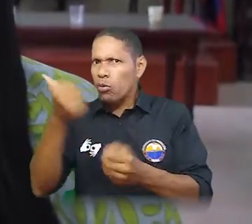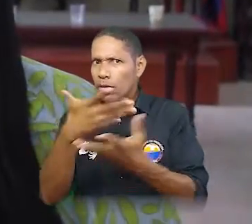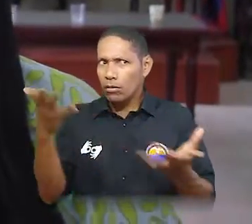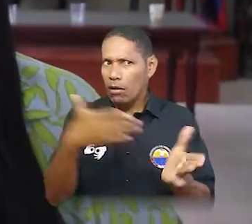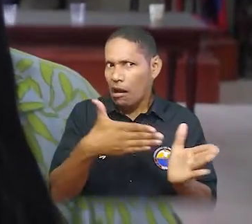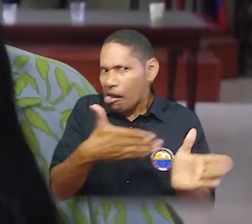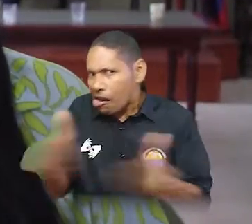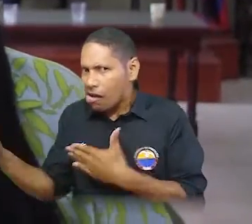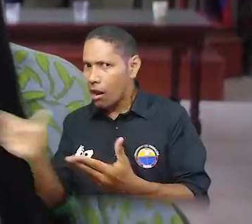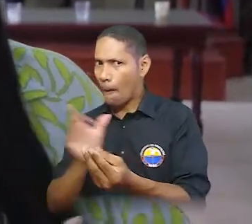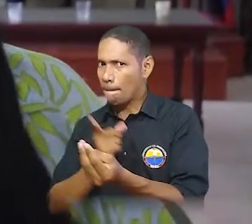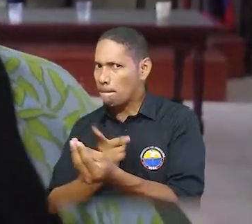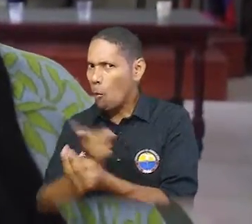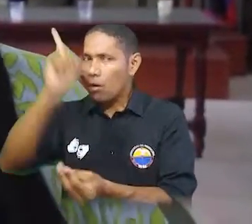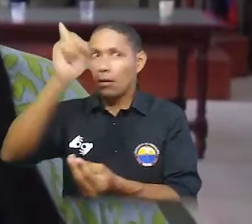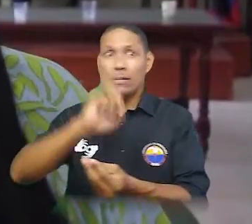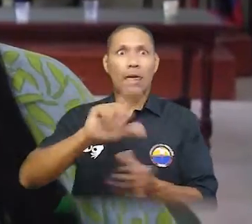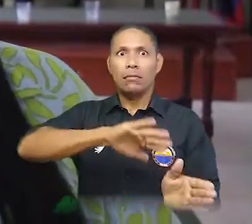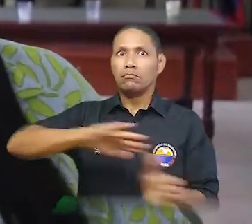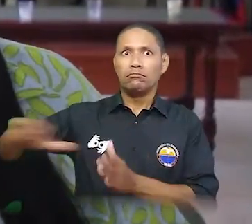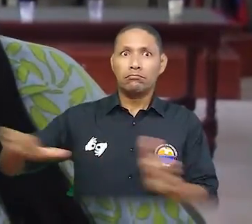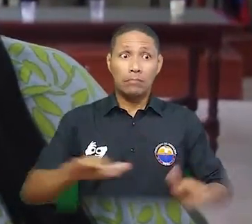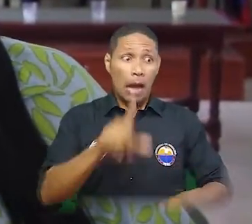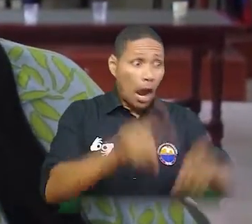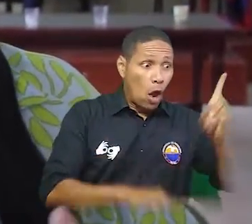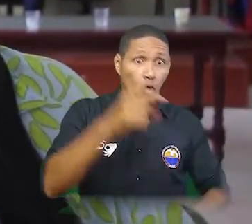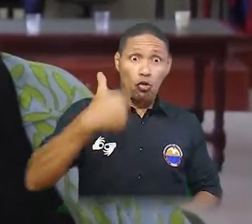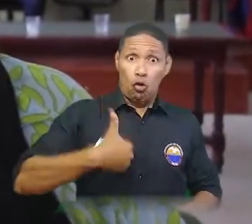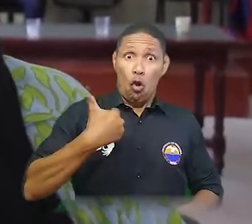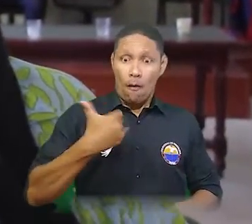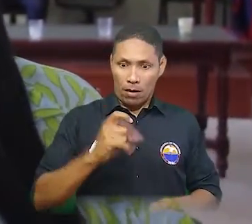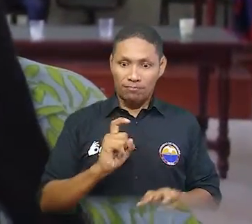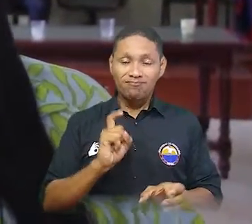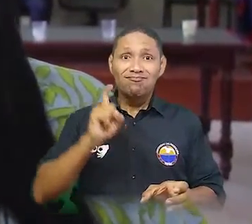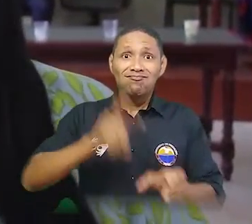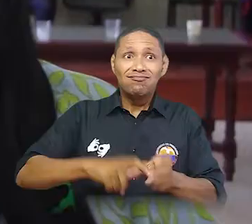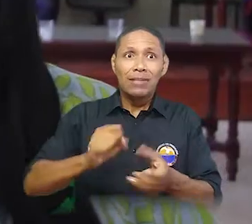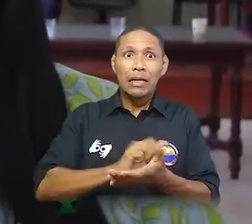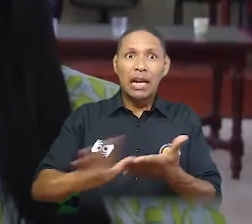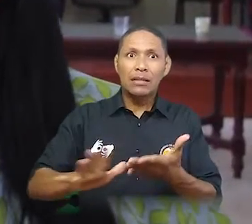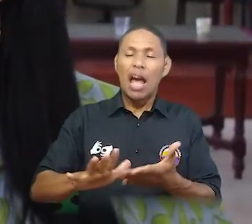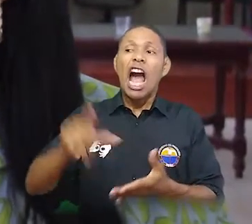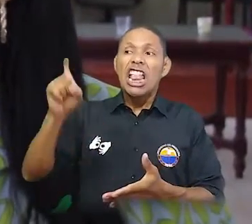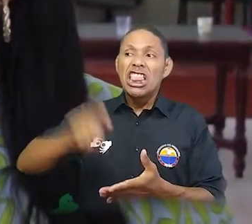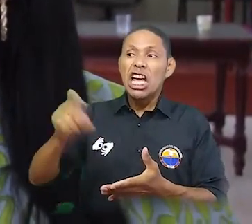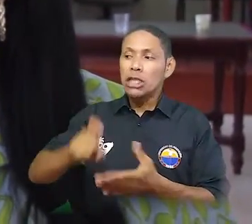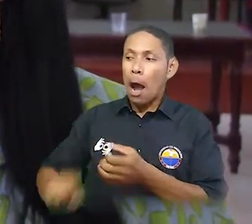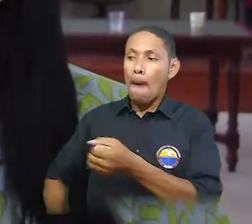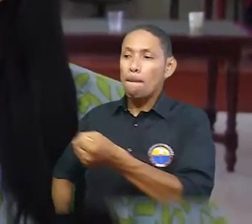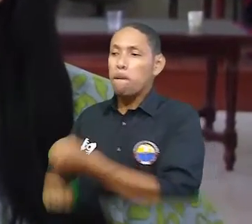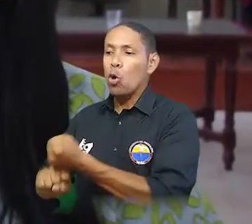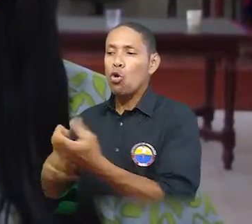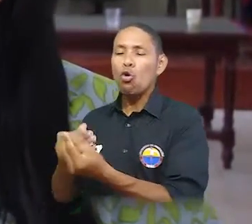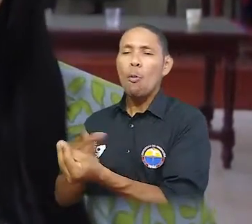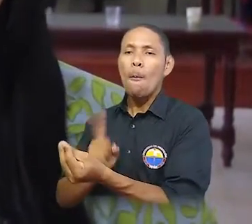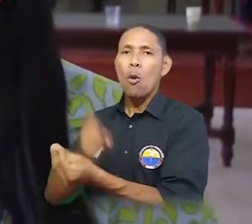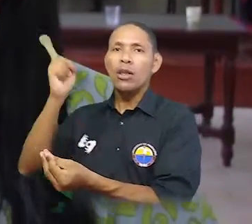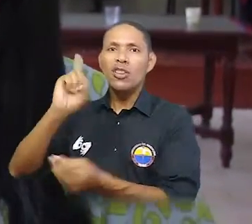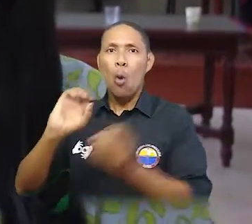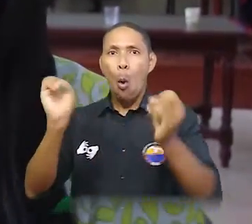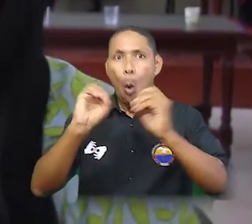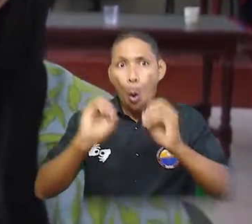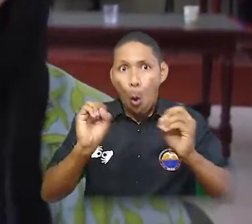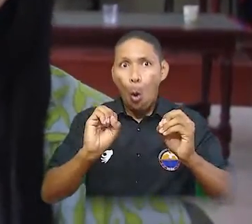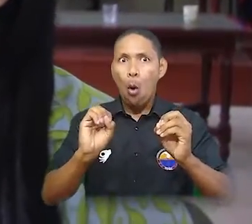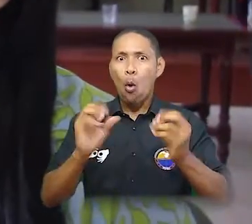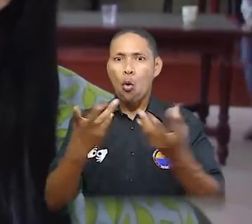vaya a hacer política. No es cierto que ningún joven que se haga acreedor a estos beneficios tenga que pertenecer a ningún grupo